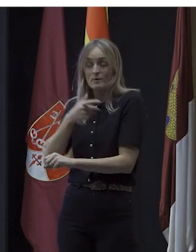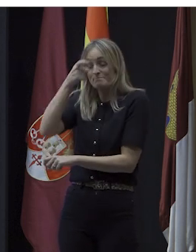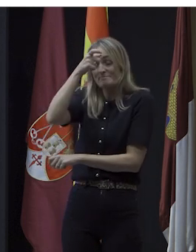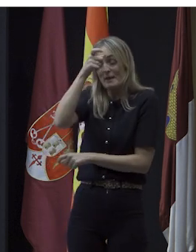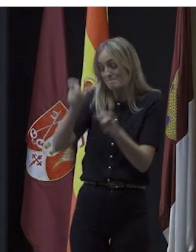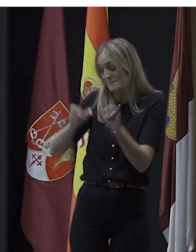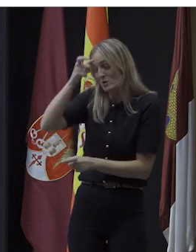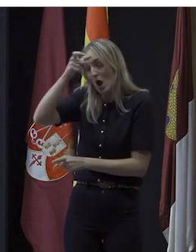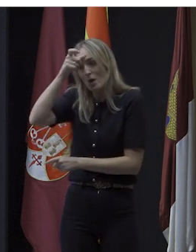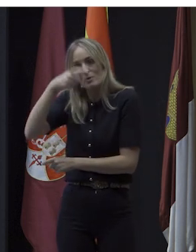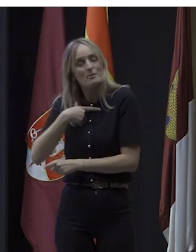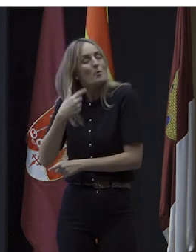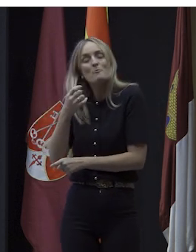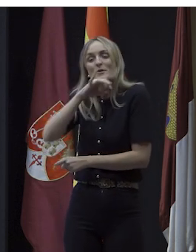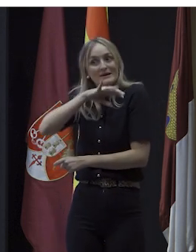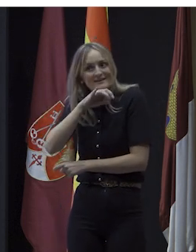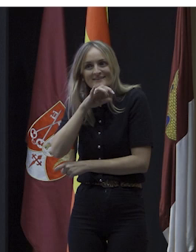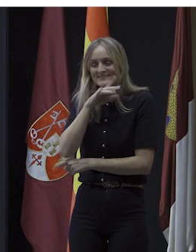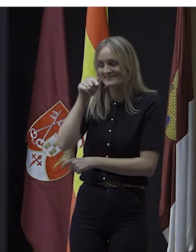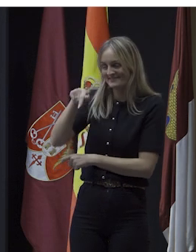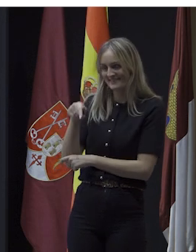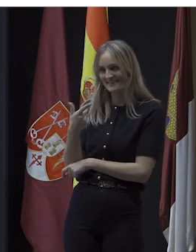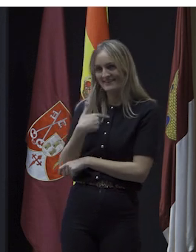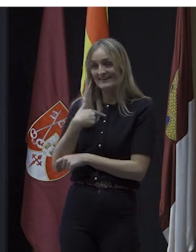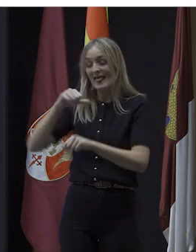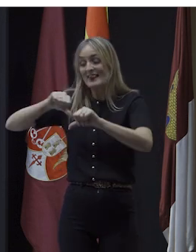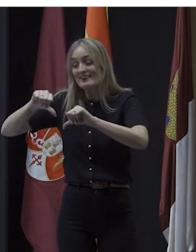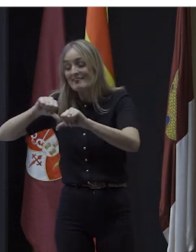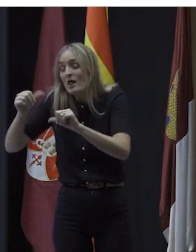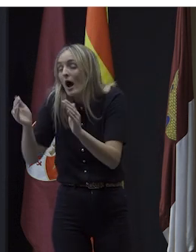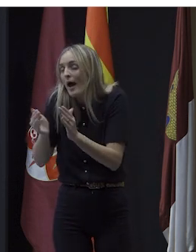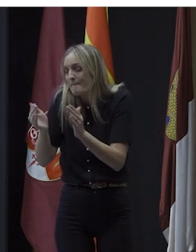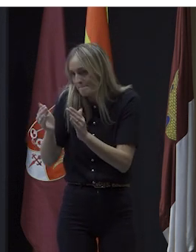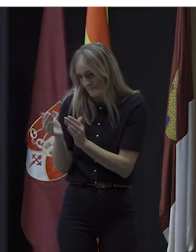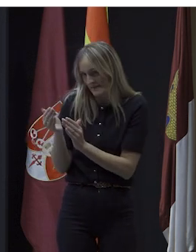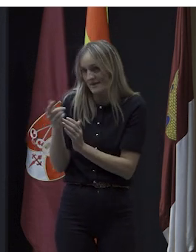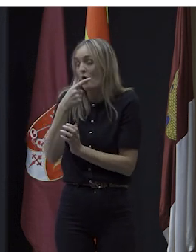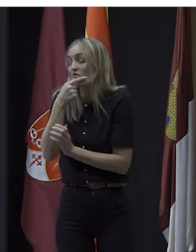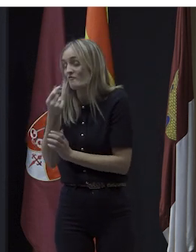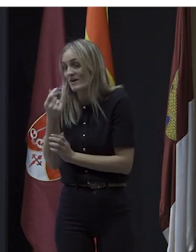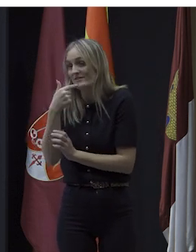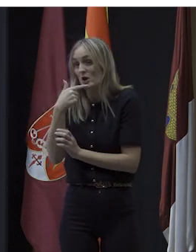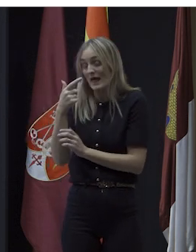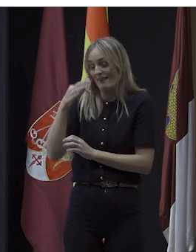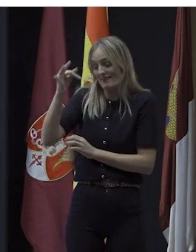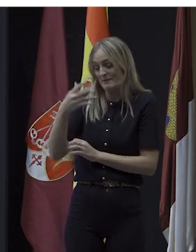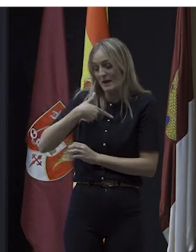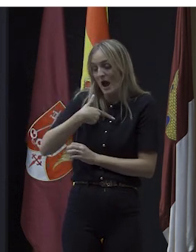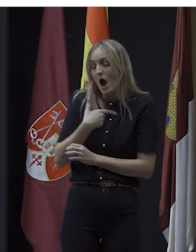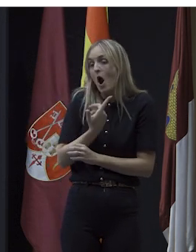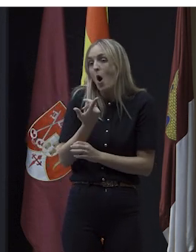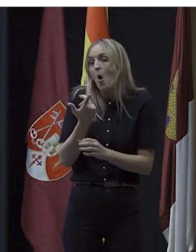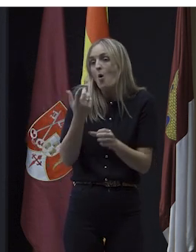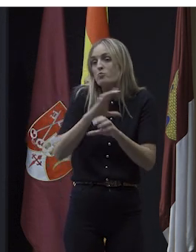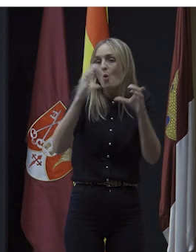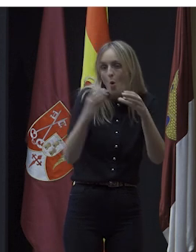él, hacía pequeñas cirugías, incluso nos dicen que tenía lo que ahora llamaríamos un banco de sangre virtual. Se sabían los grupos